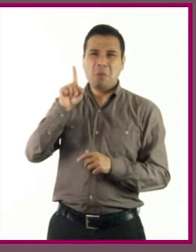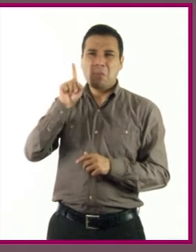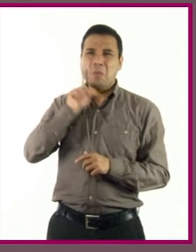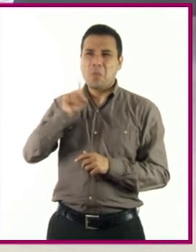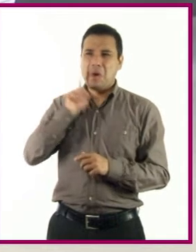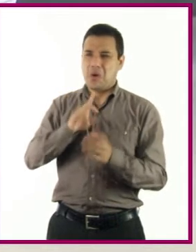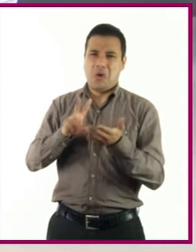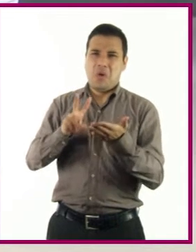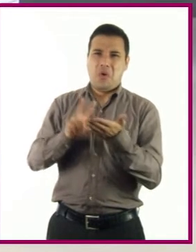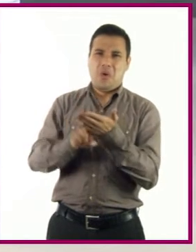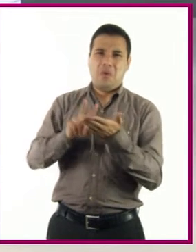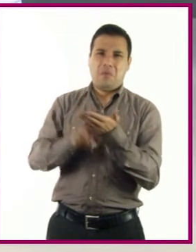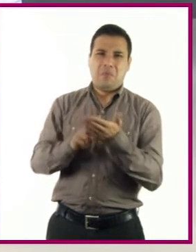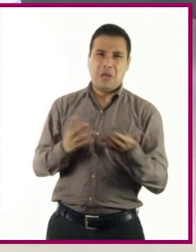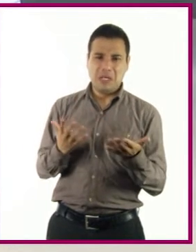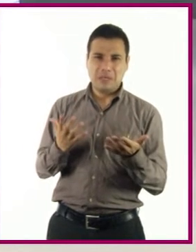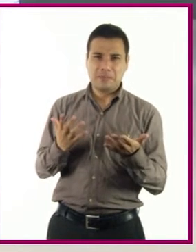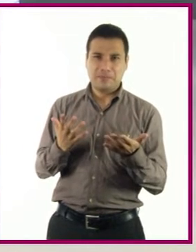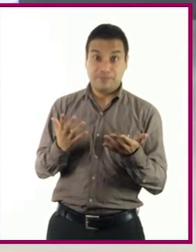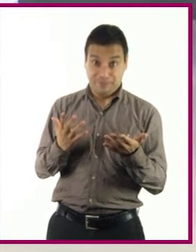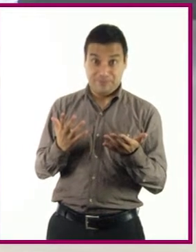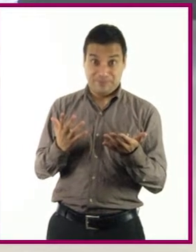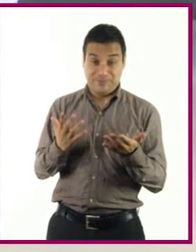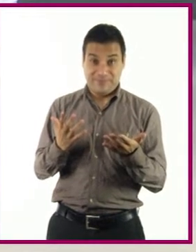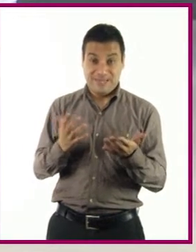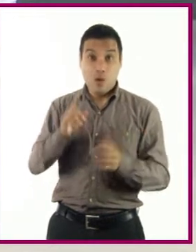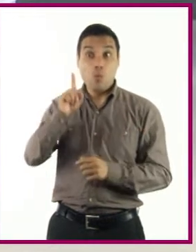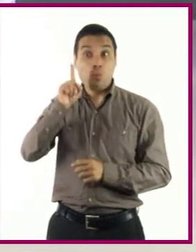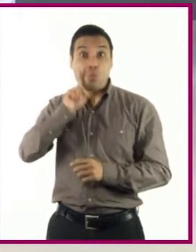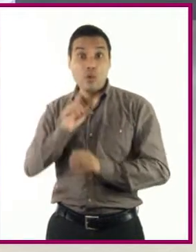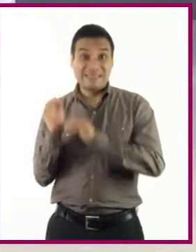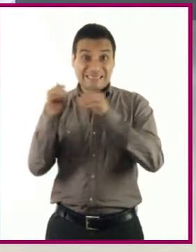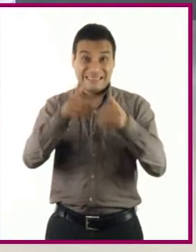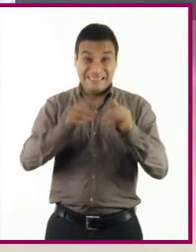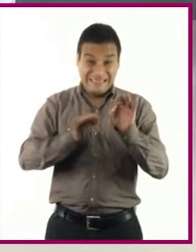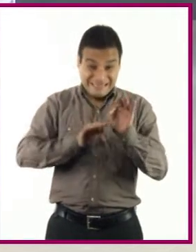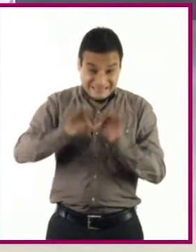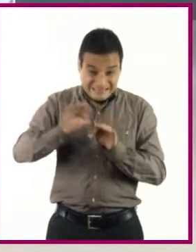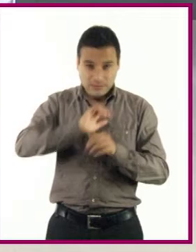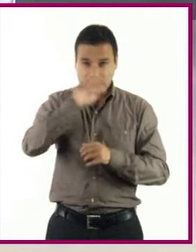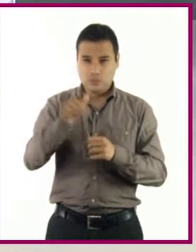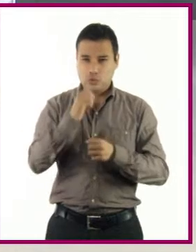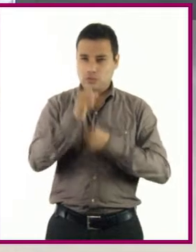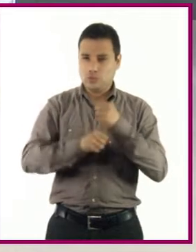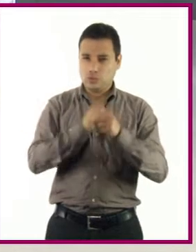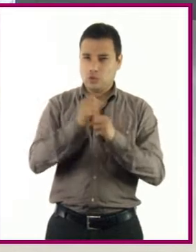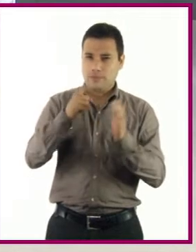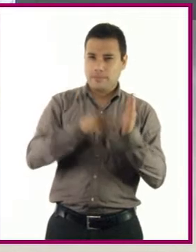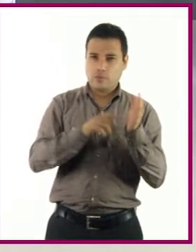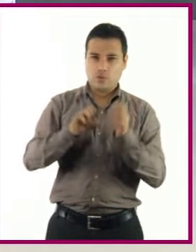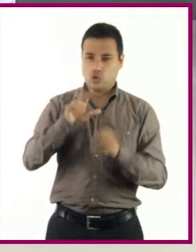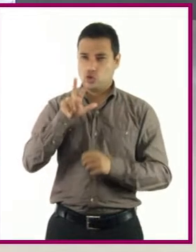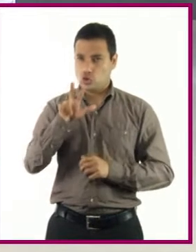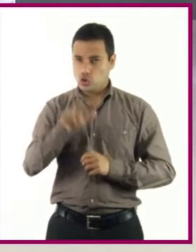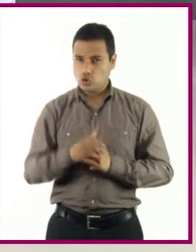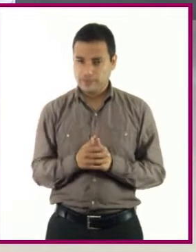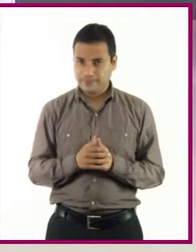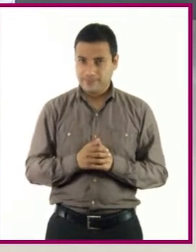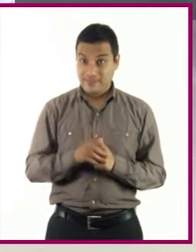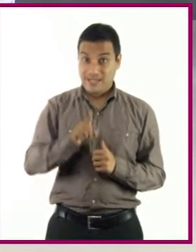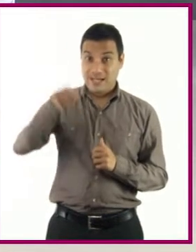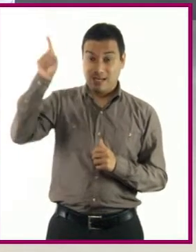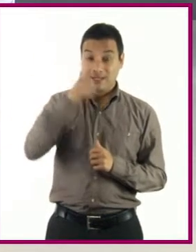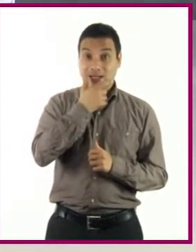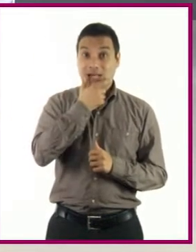sí mismas. Después de una larga lucha en 1918, las mujeres en